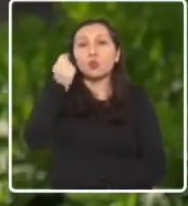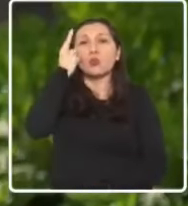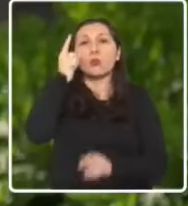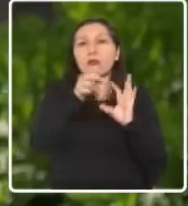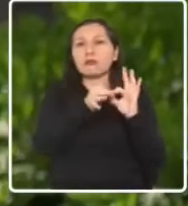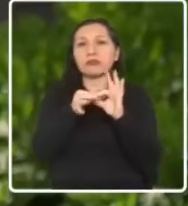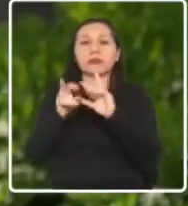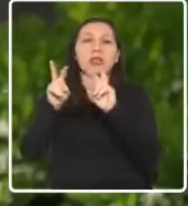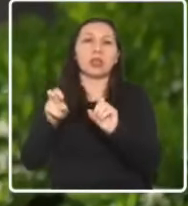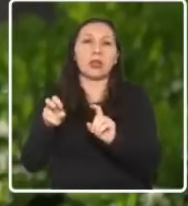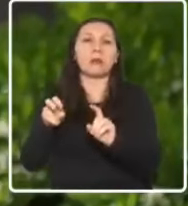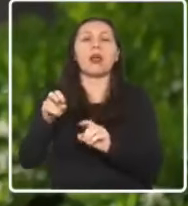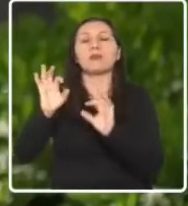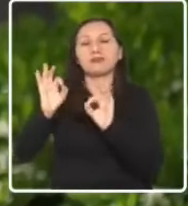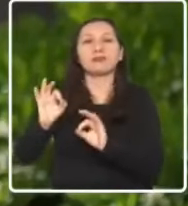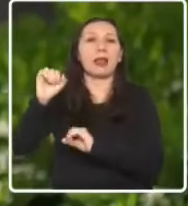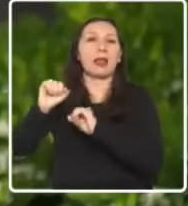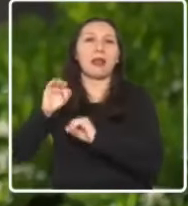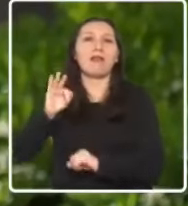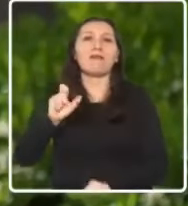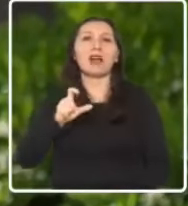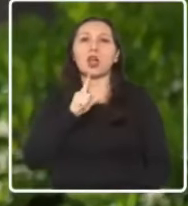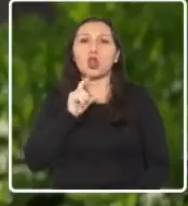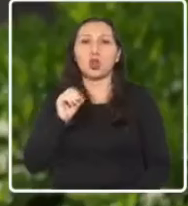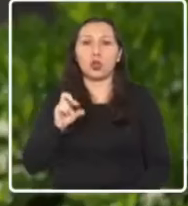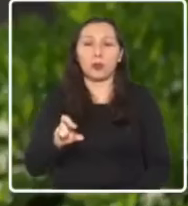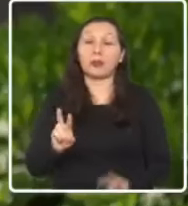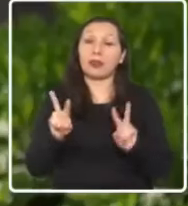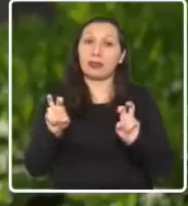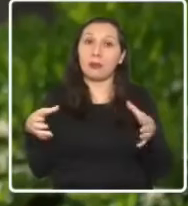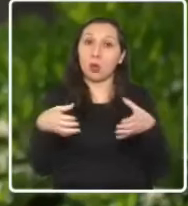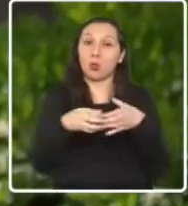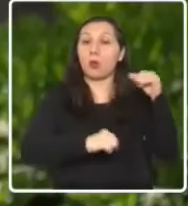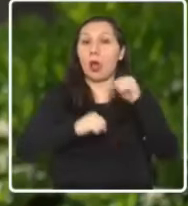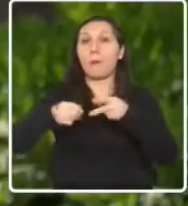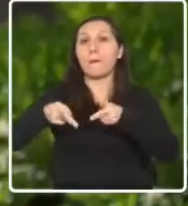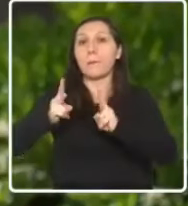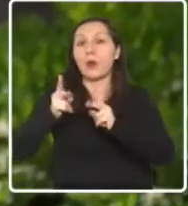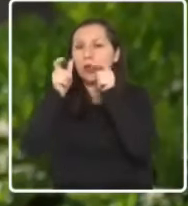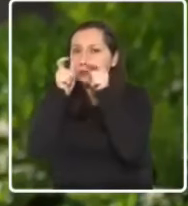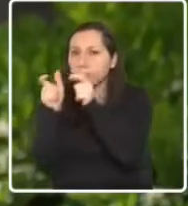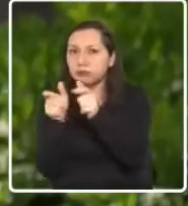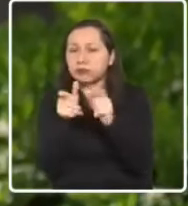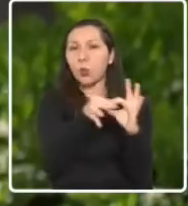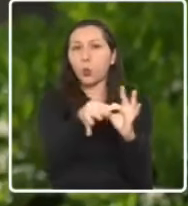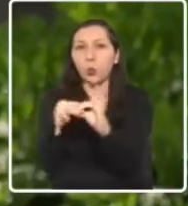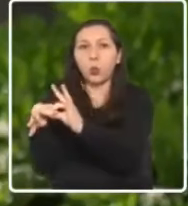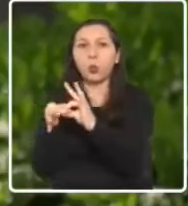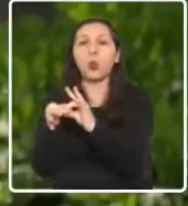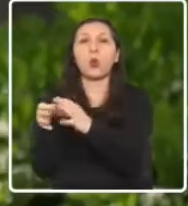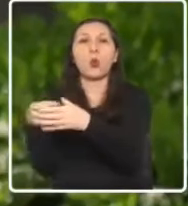propósito del caso de Factop. En materia de grupos empresariales se permite fiscalizar de manera unificada a los